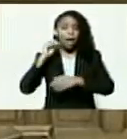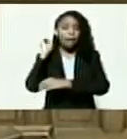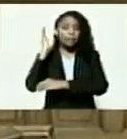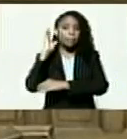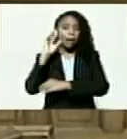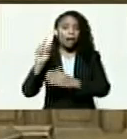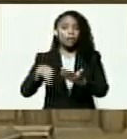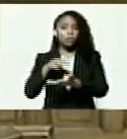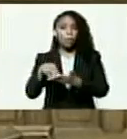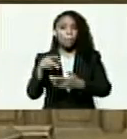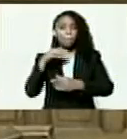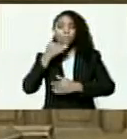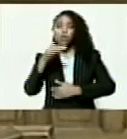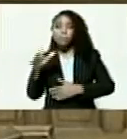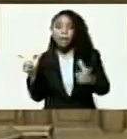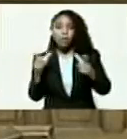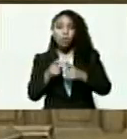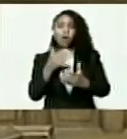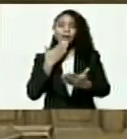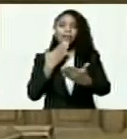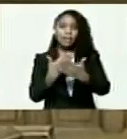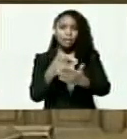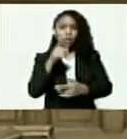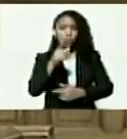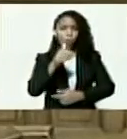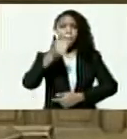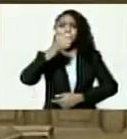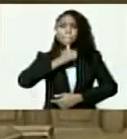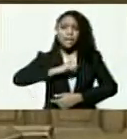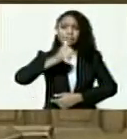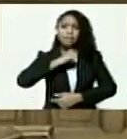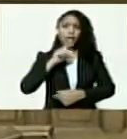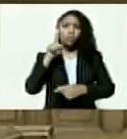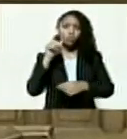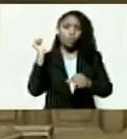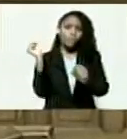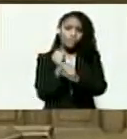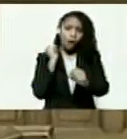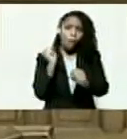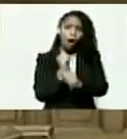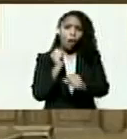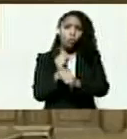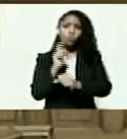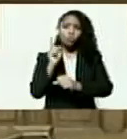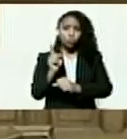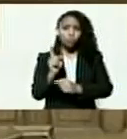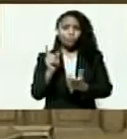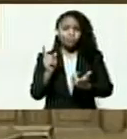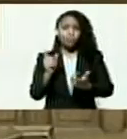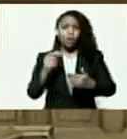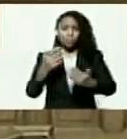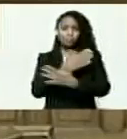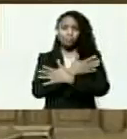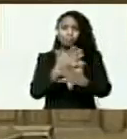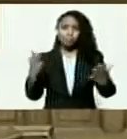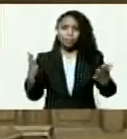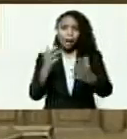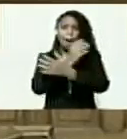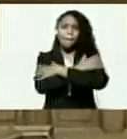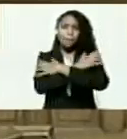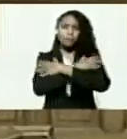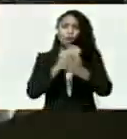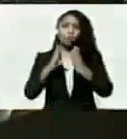sesión ordinaria. Muchísimas gracias por su paciencia, por su trabajo, por su tesón y por su generosidad. Un abrazo a todas y a todos.